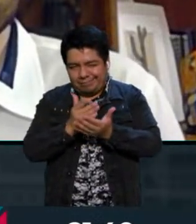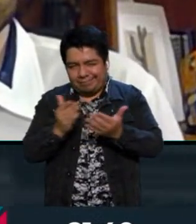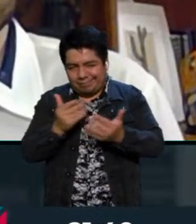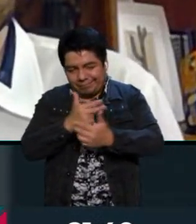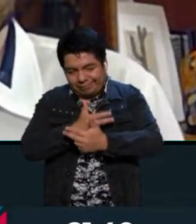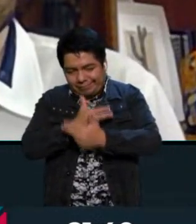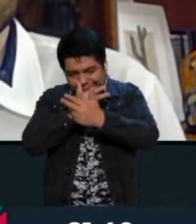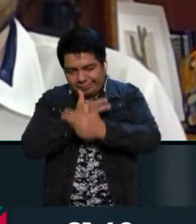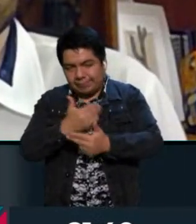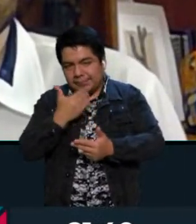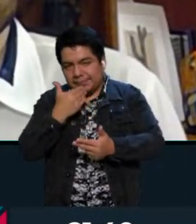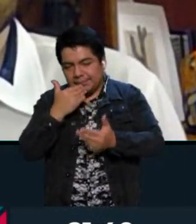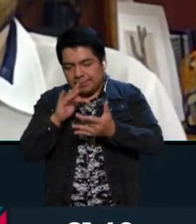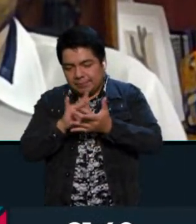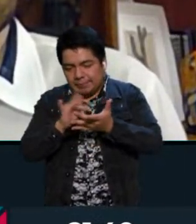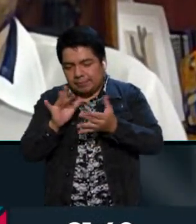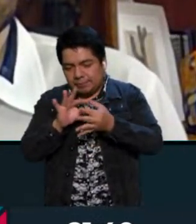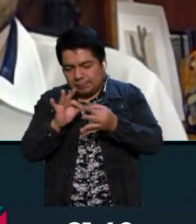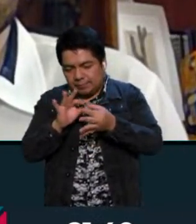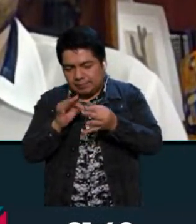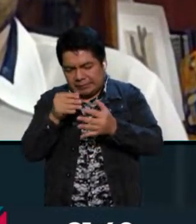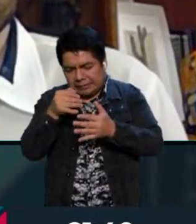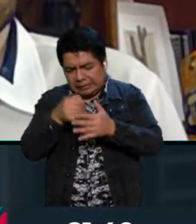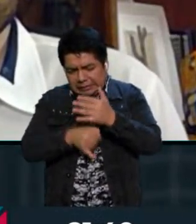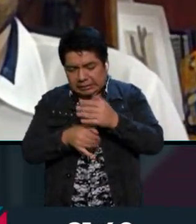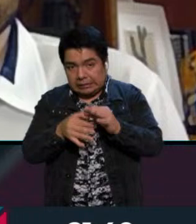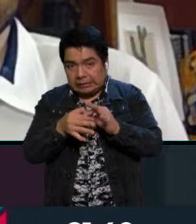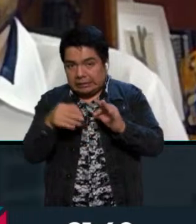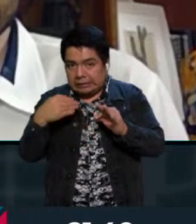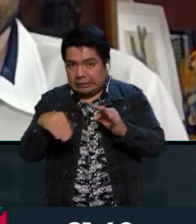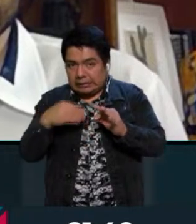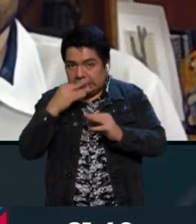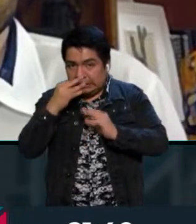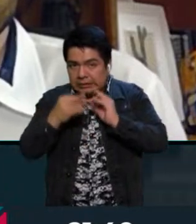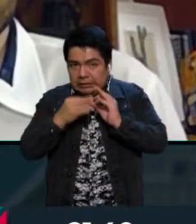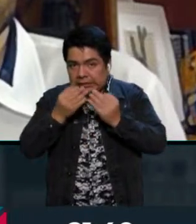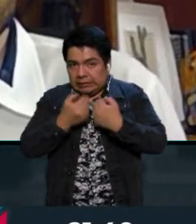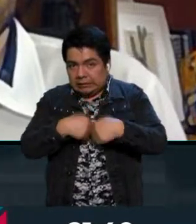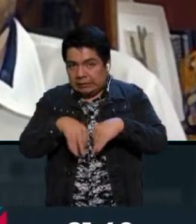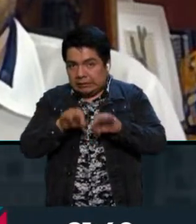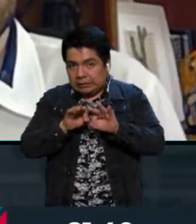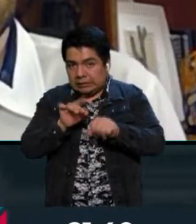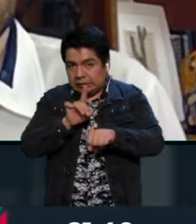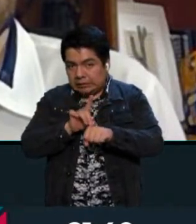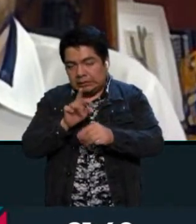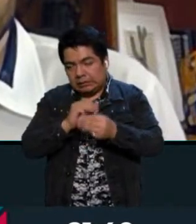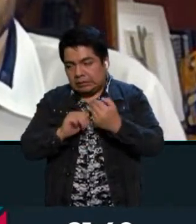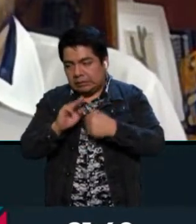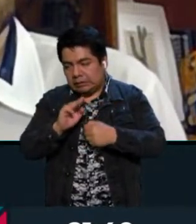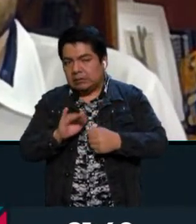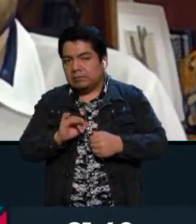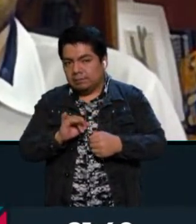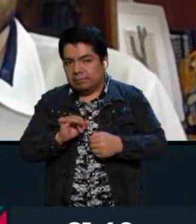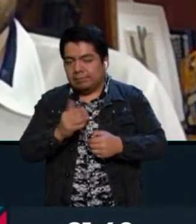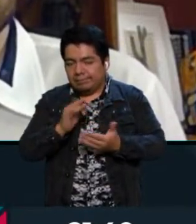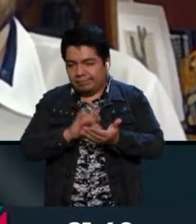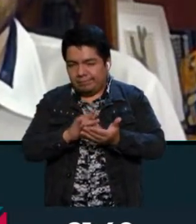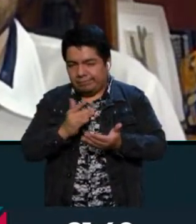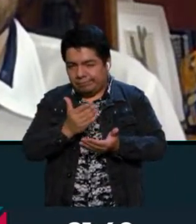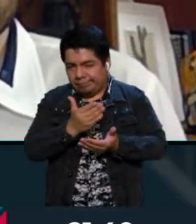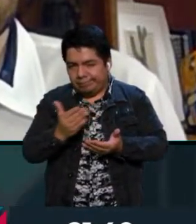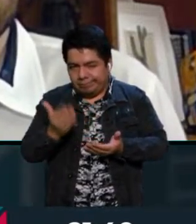unos minutos para explicarnos esta que sin duda fue la noticia del día aquí y en todo el mundo prácticamente. Muchas gracias